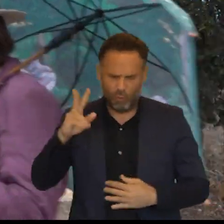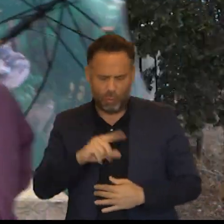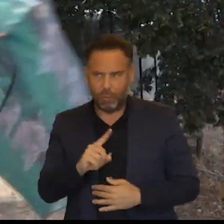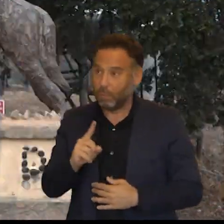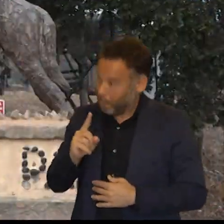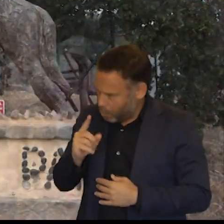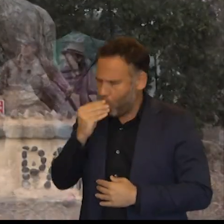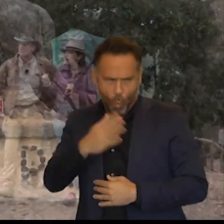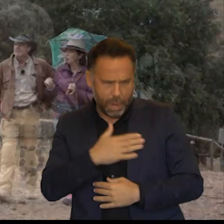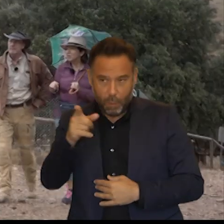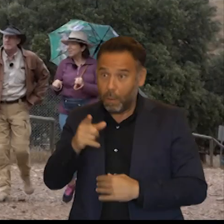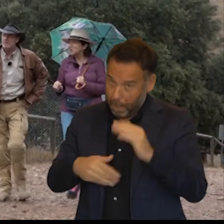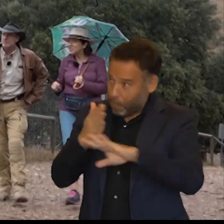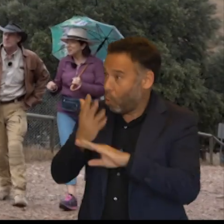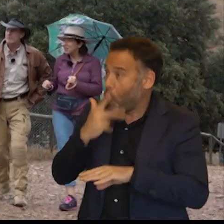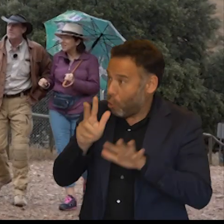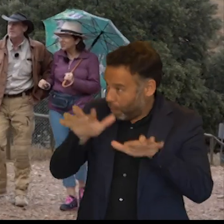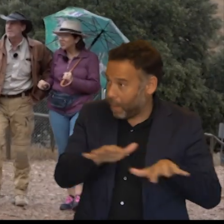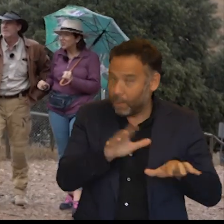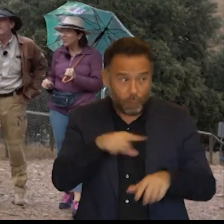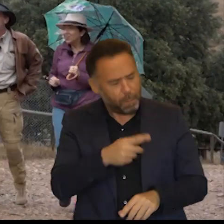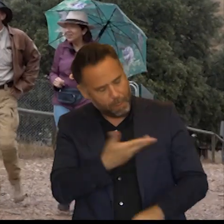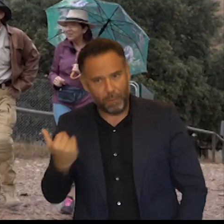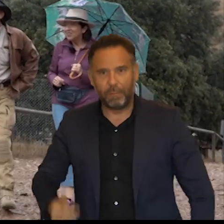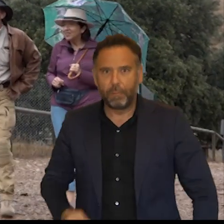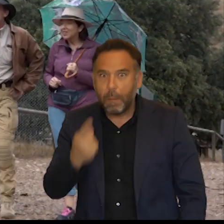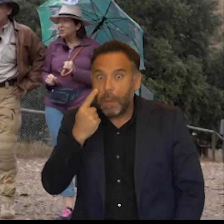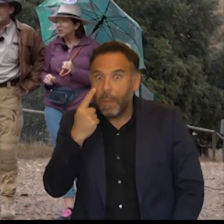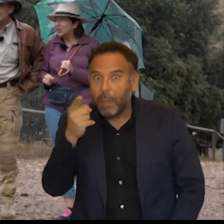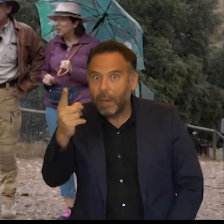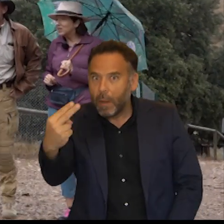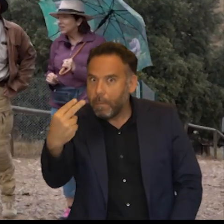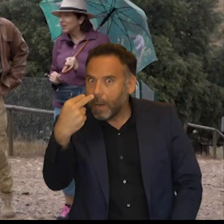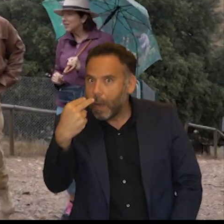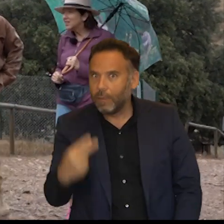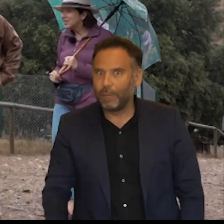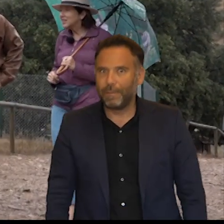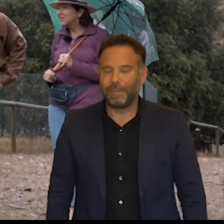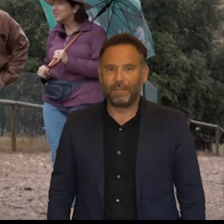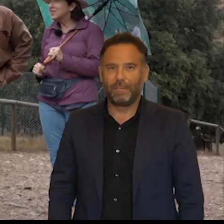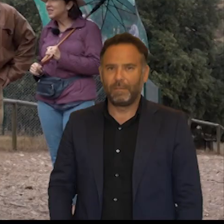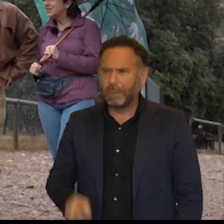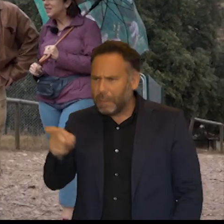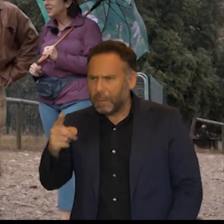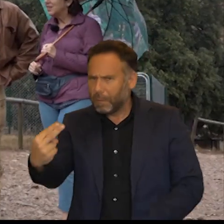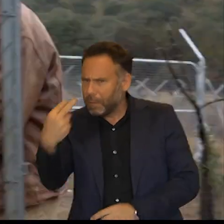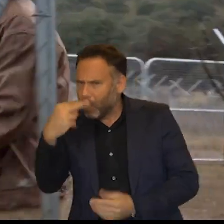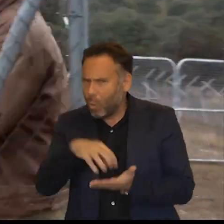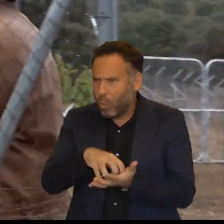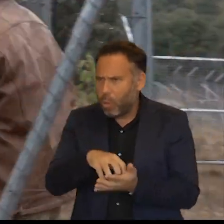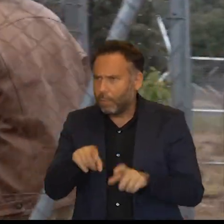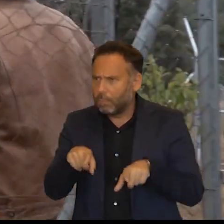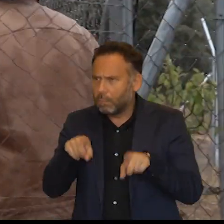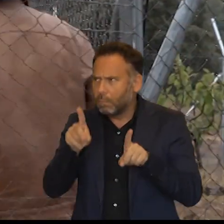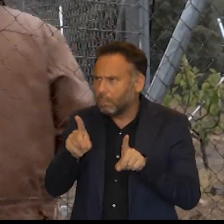Venga. Mira que nos está claro. Mirando. Ahora está, claro. Tiene sus dudas, como sí, lo ves, sí, ¿no? Sí, tiene sí. Sus dudas.